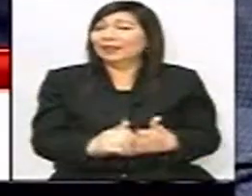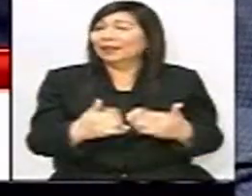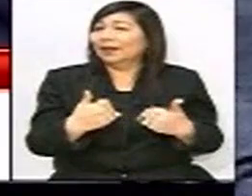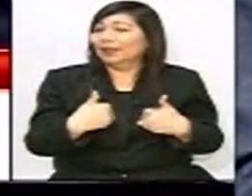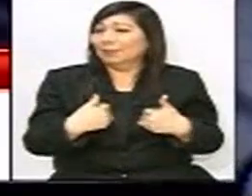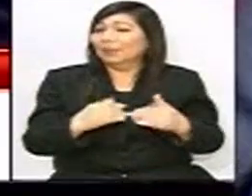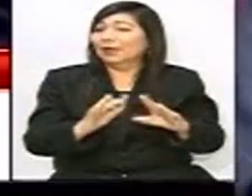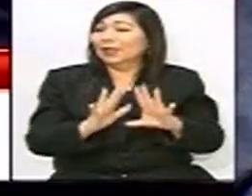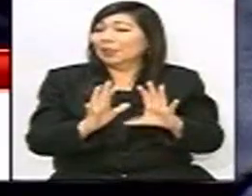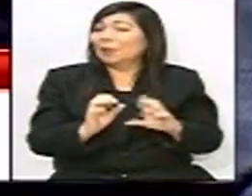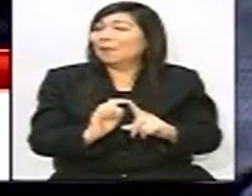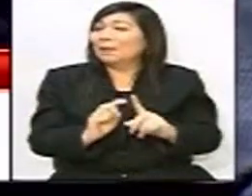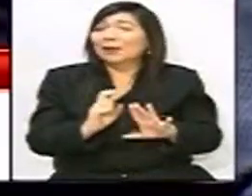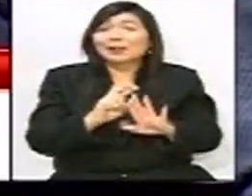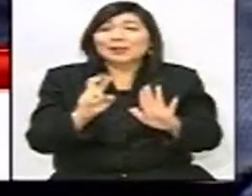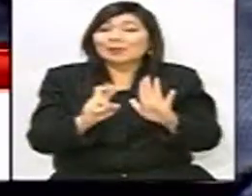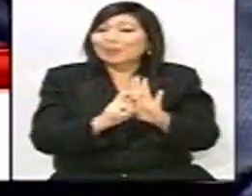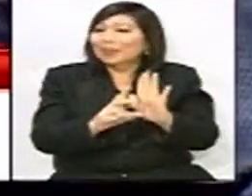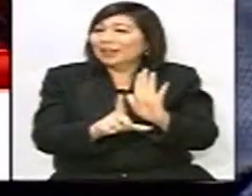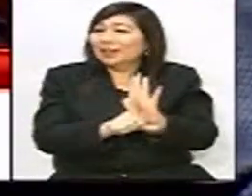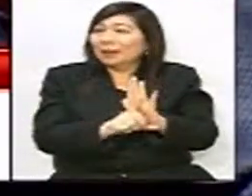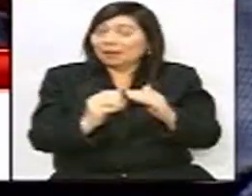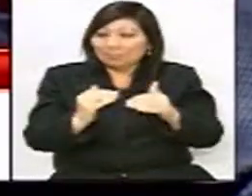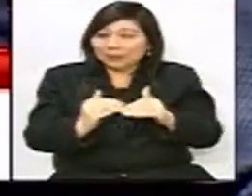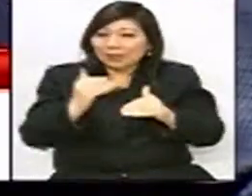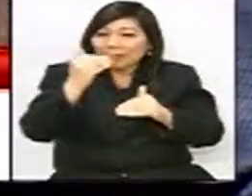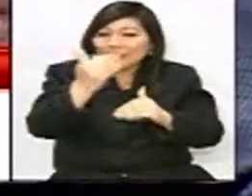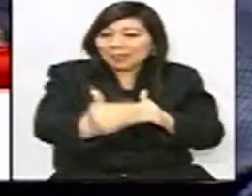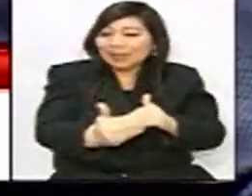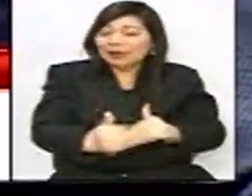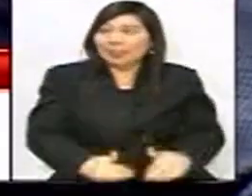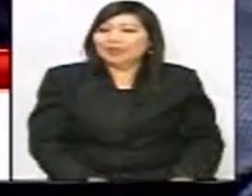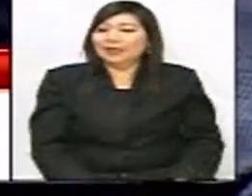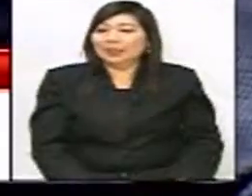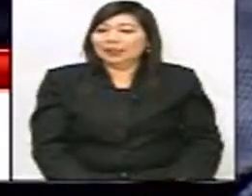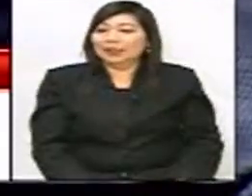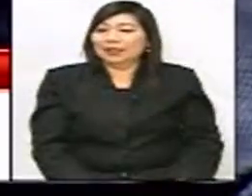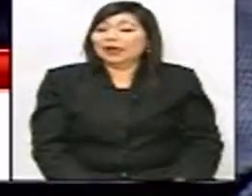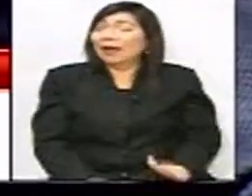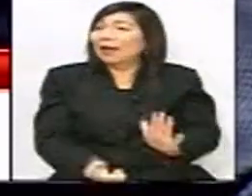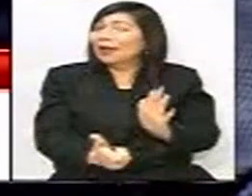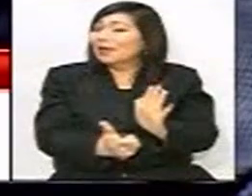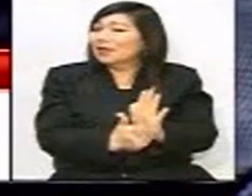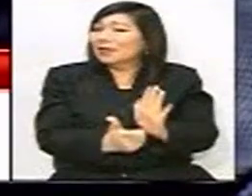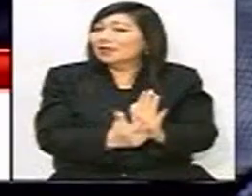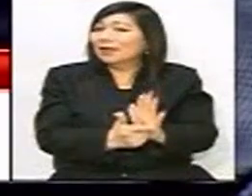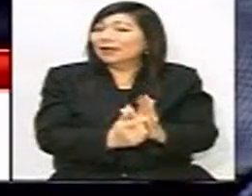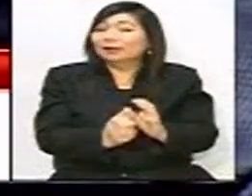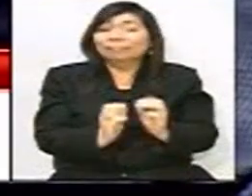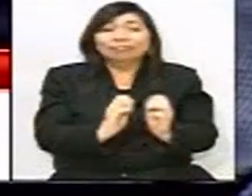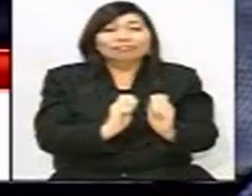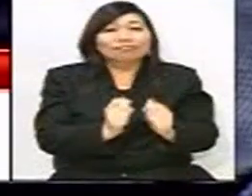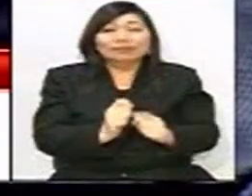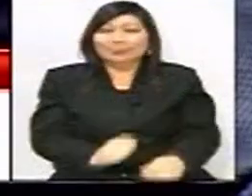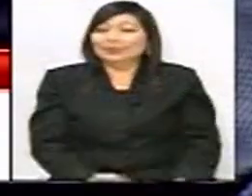deberíamos evaluarlo. Pero este proyecto de ley es de ahora para adelante, que las leyes no son